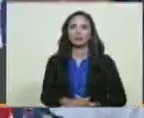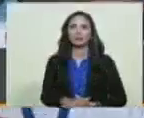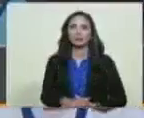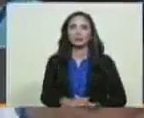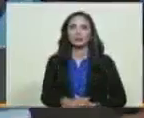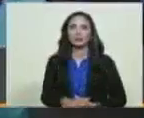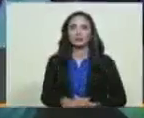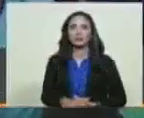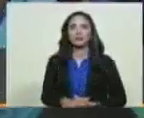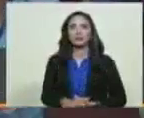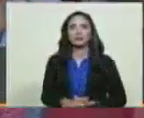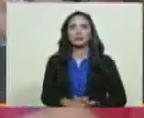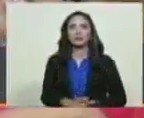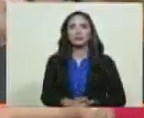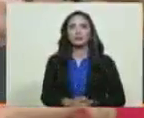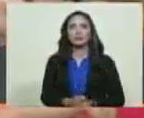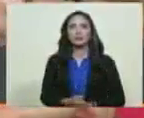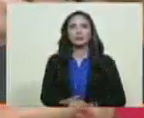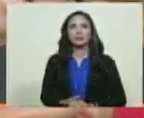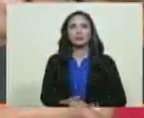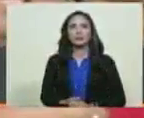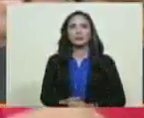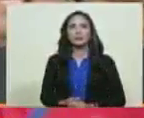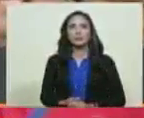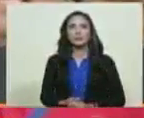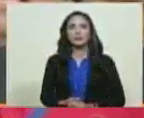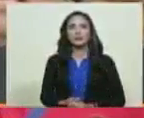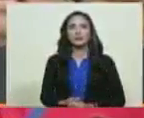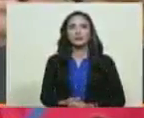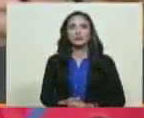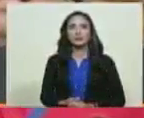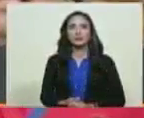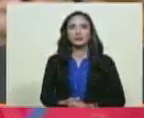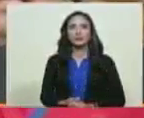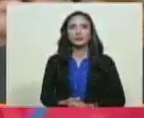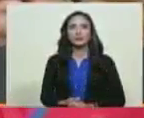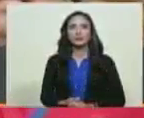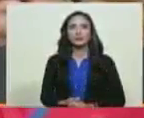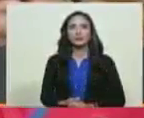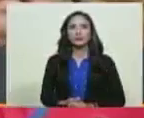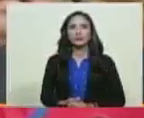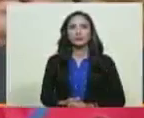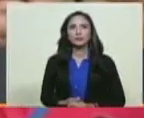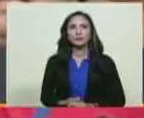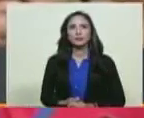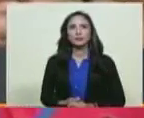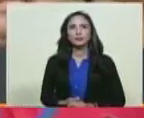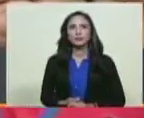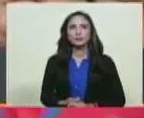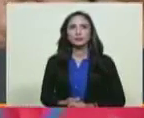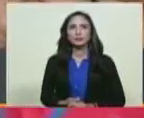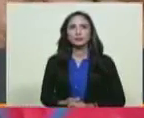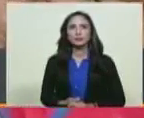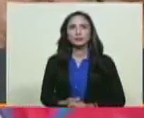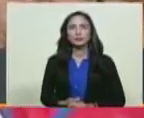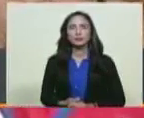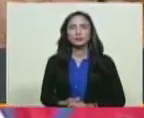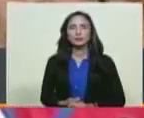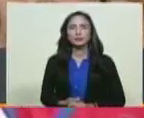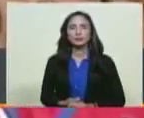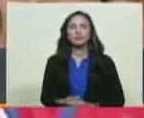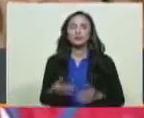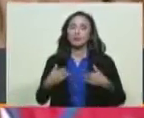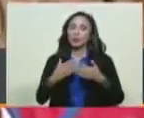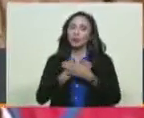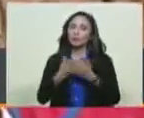bueno este que más presidente bueno este primero yo quisiera decirle de